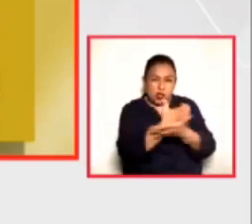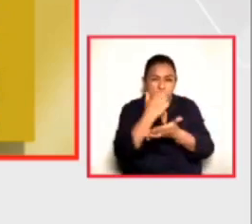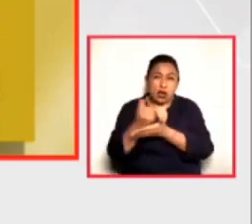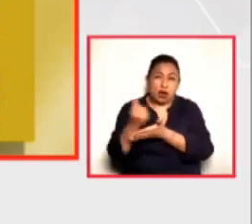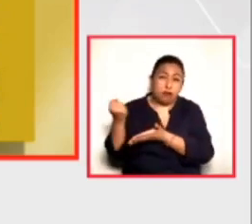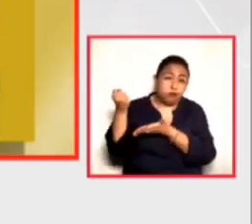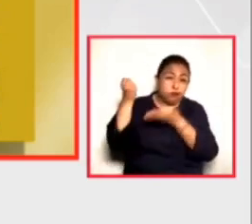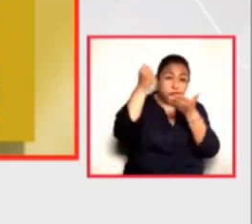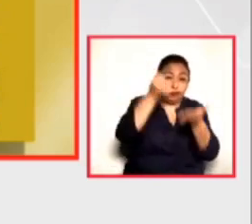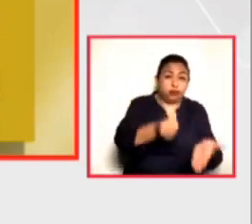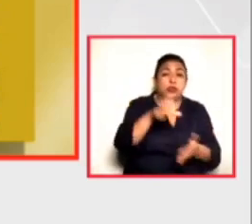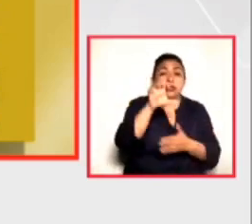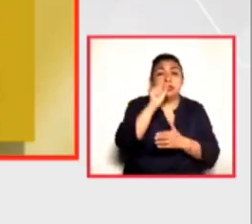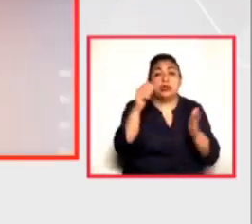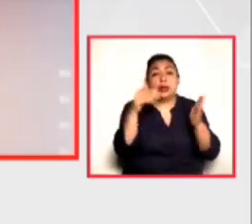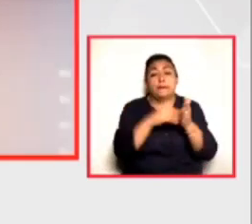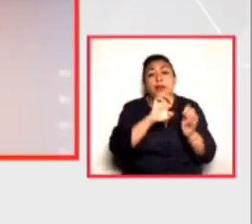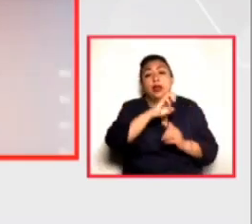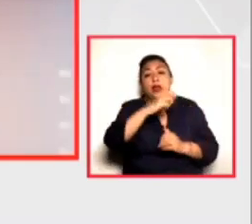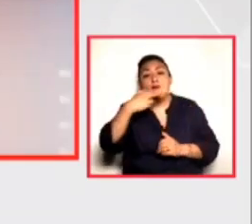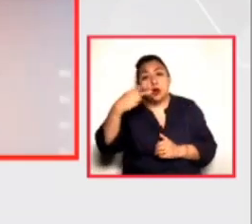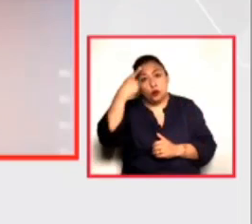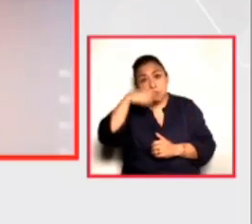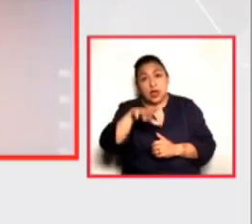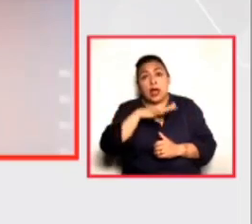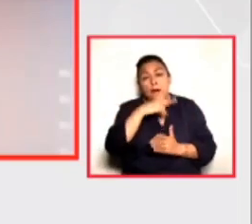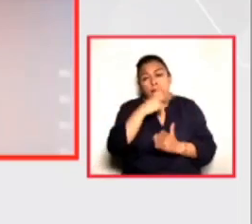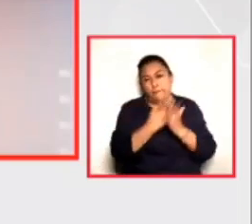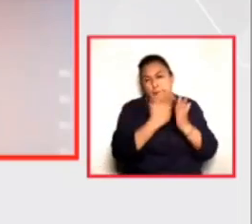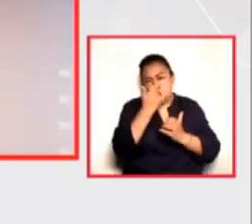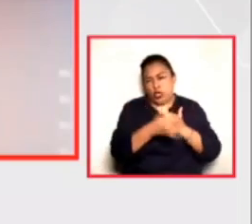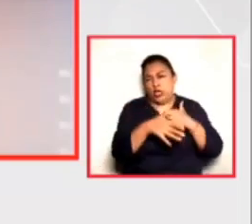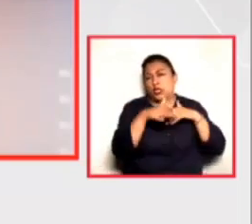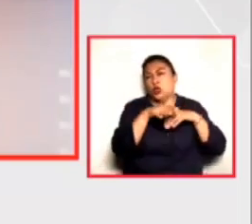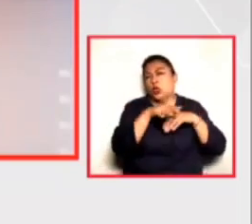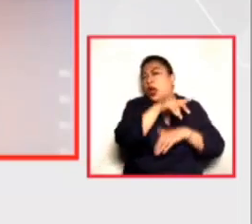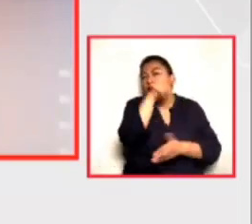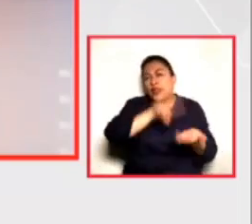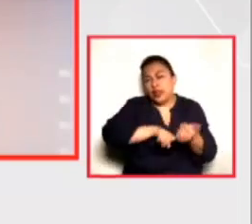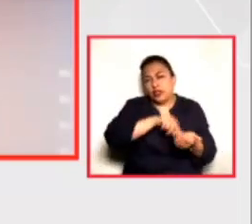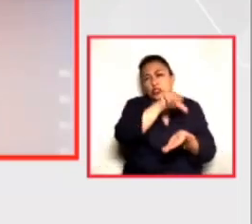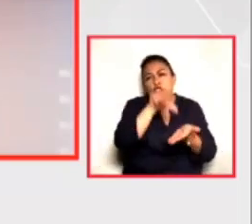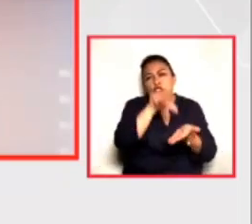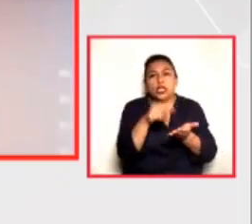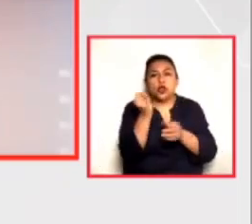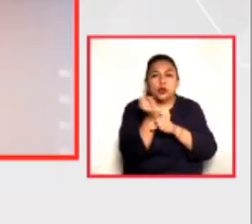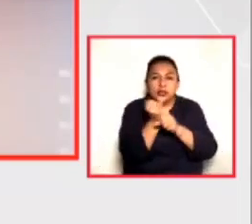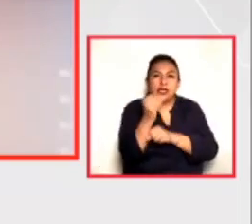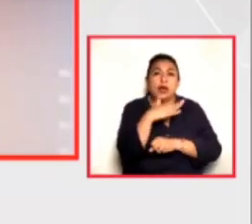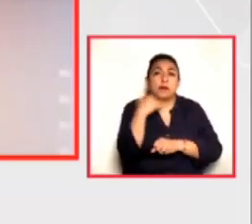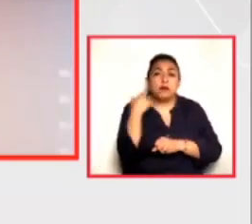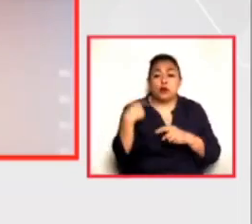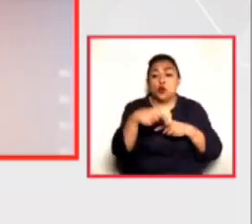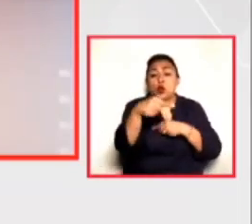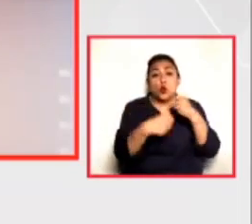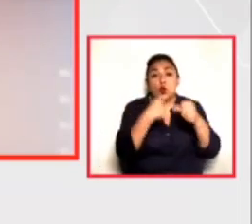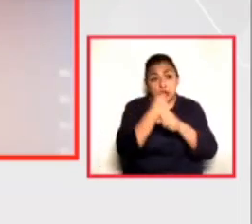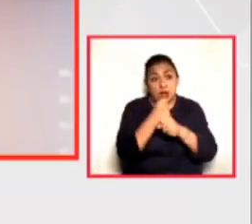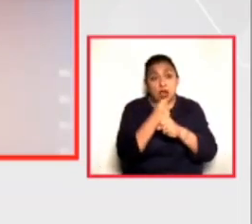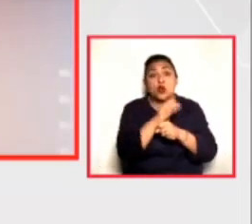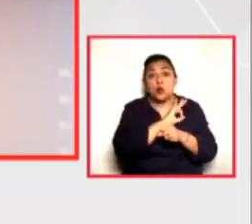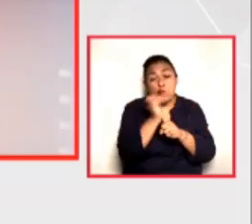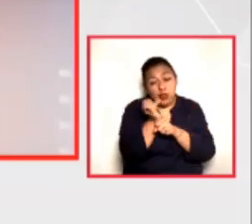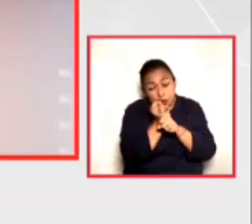de 60,000 euros para realizar un proyecto en un centro de estudios alemán a lo largo de un año. El doctor Pérez